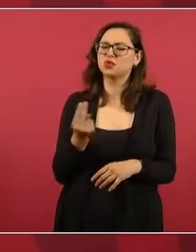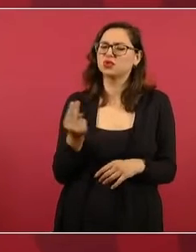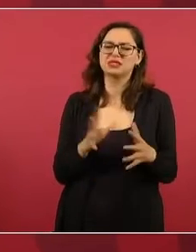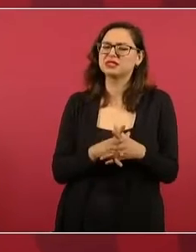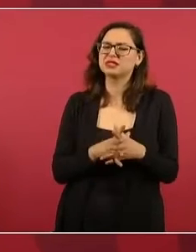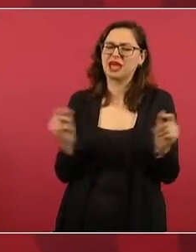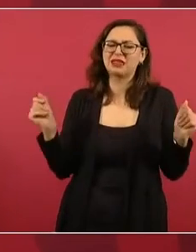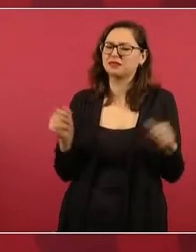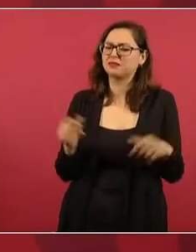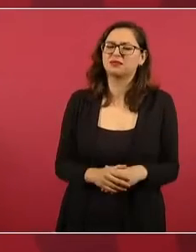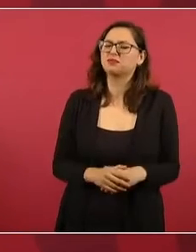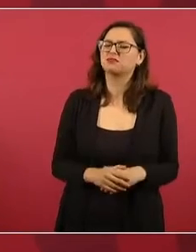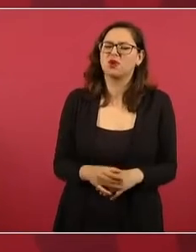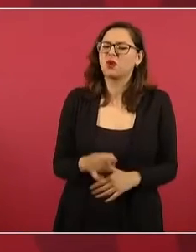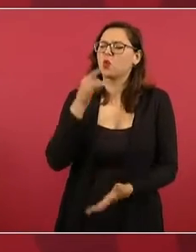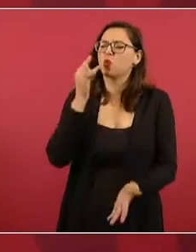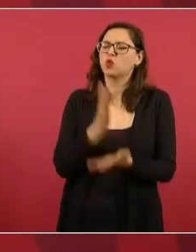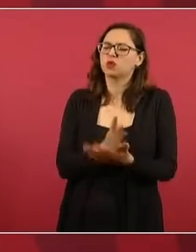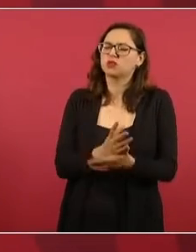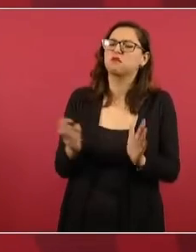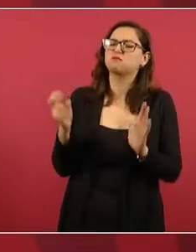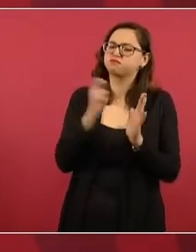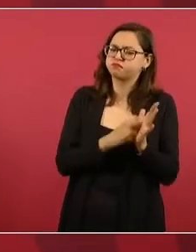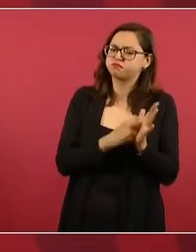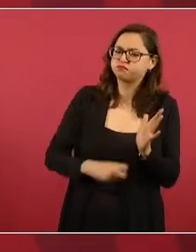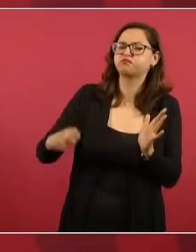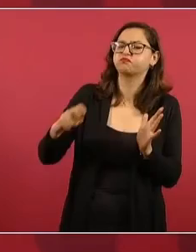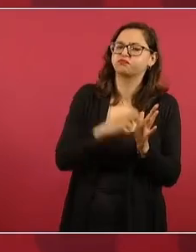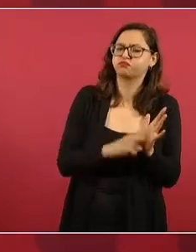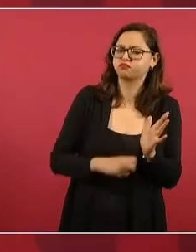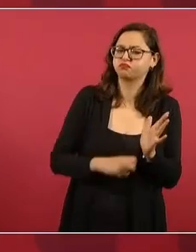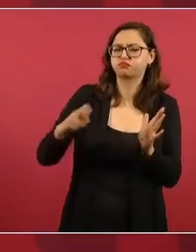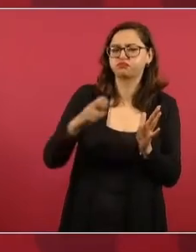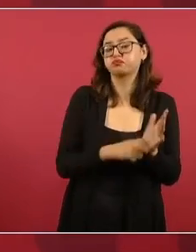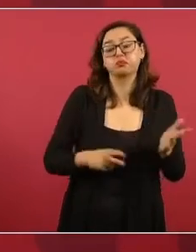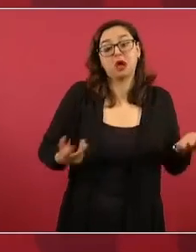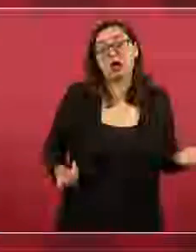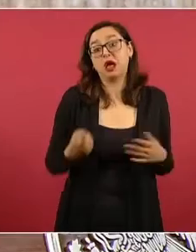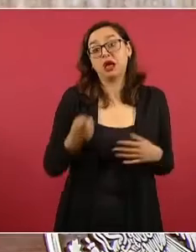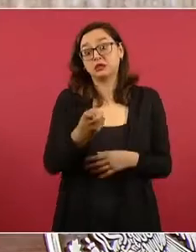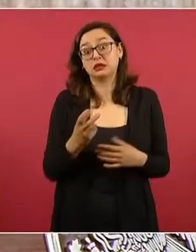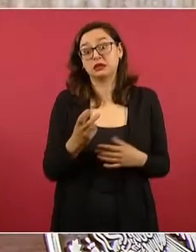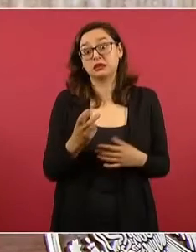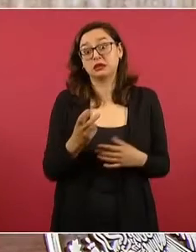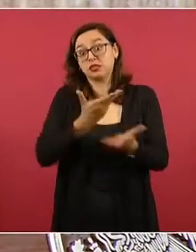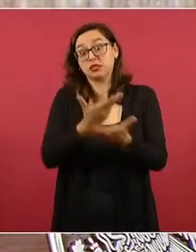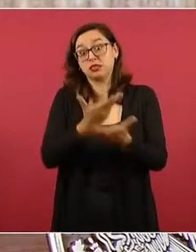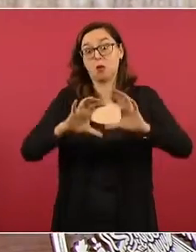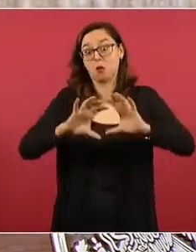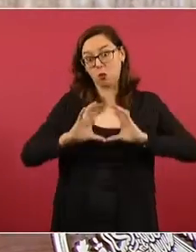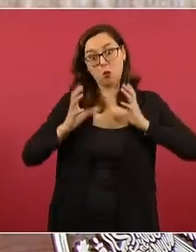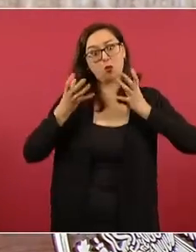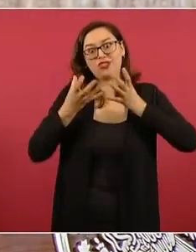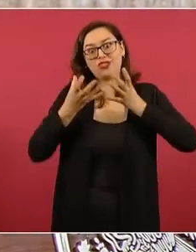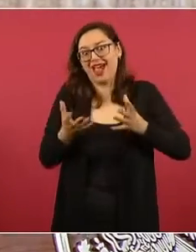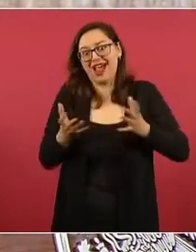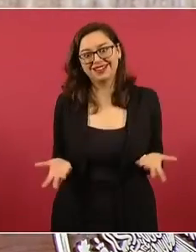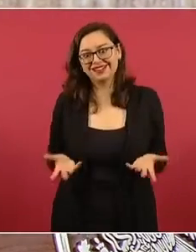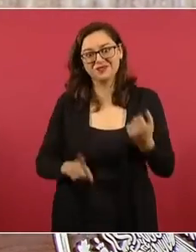Se puede llevar a cabo una renovación, es lo que estamos planteando a nivel mundial. Por eso no fui a la